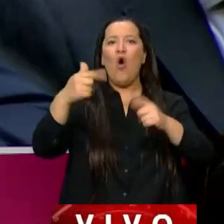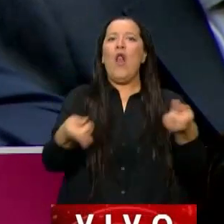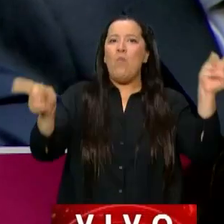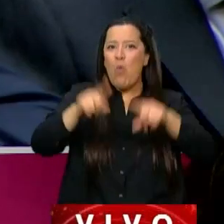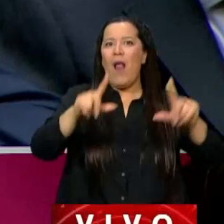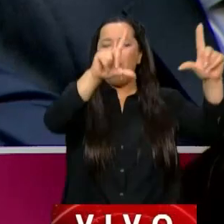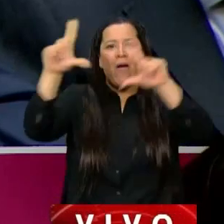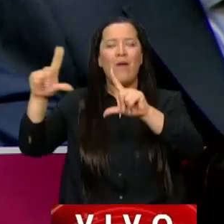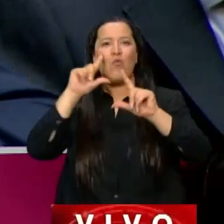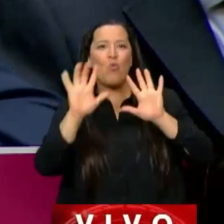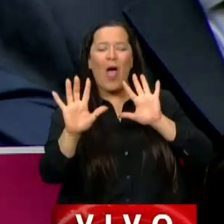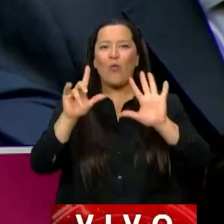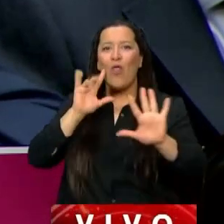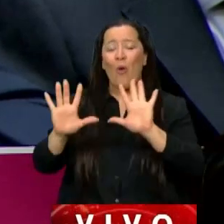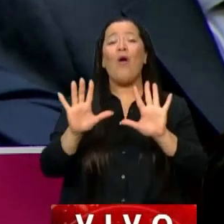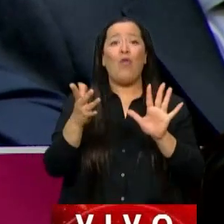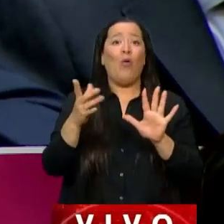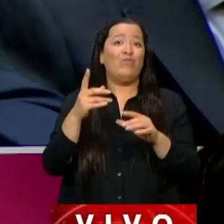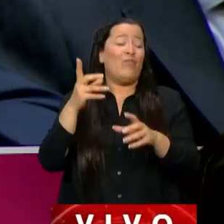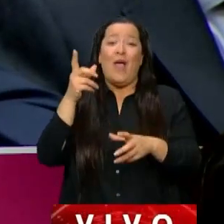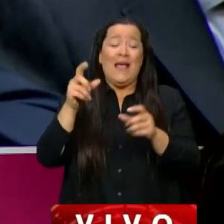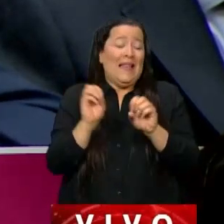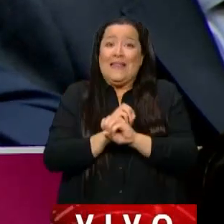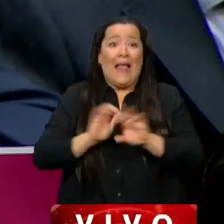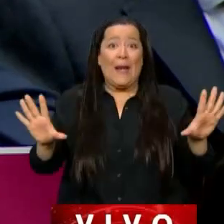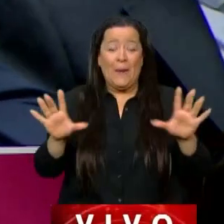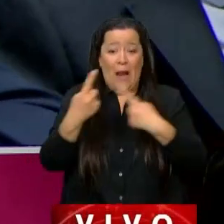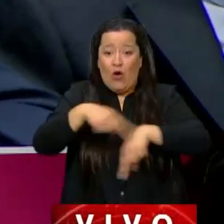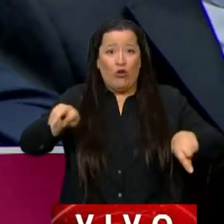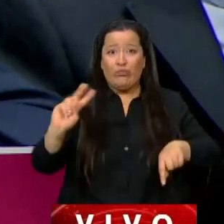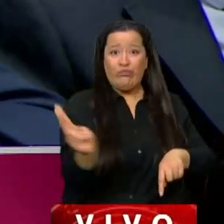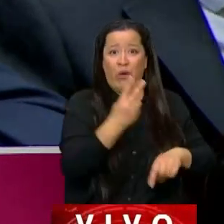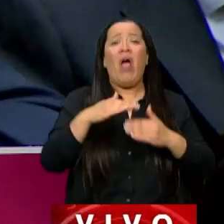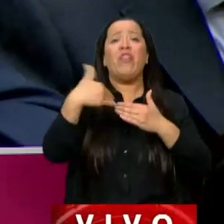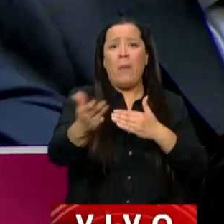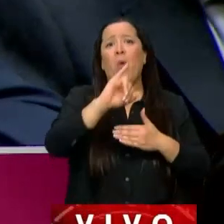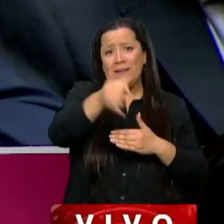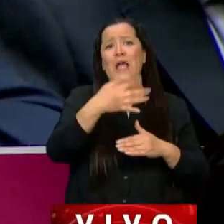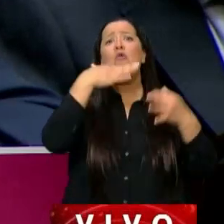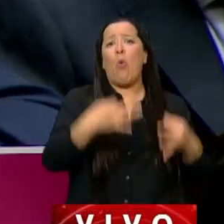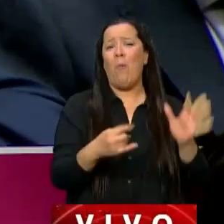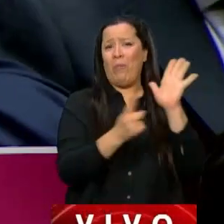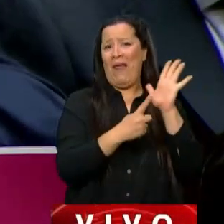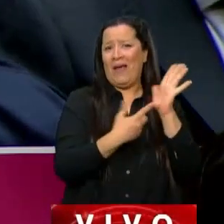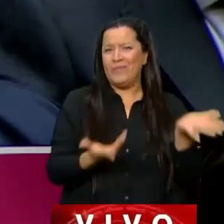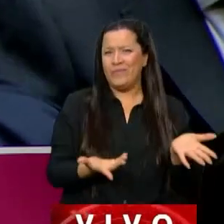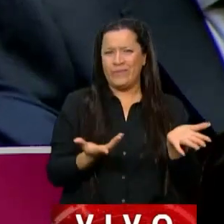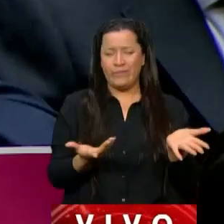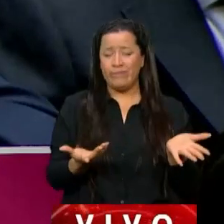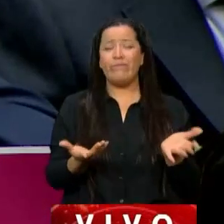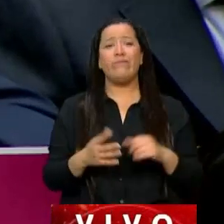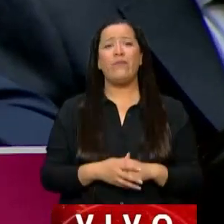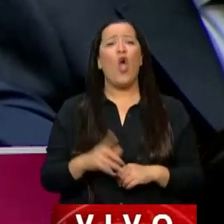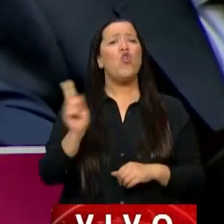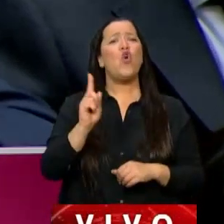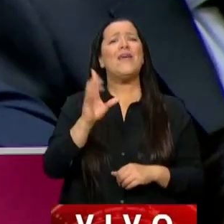una situación después que ocurre una tragedia. Y cuando digo que no